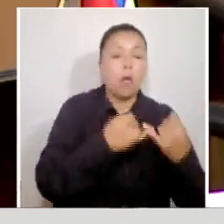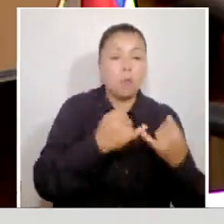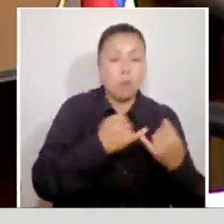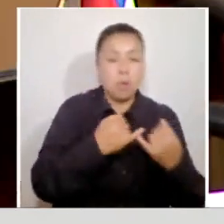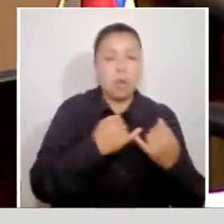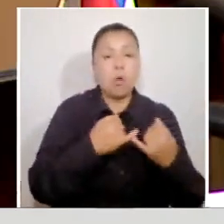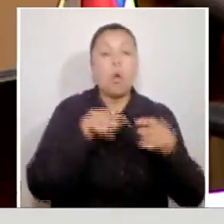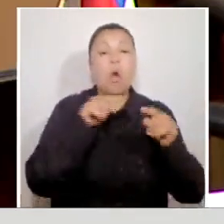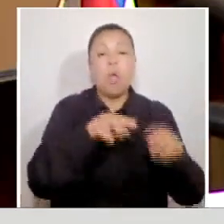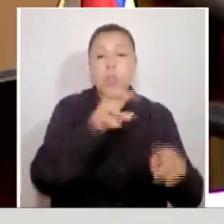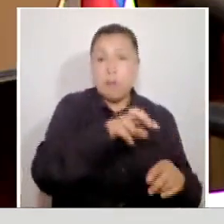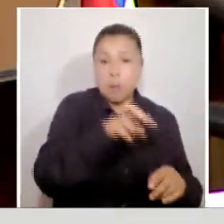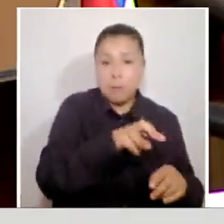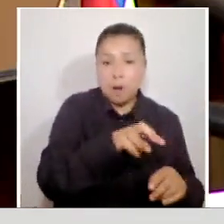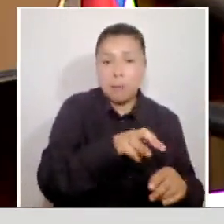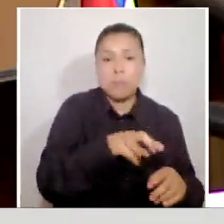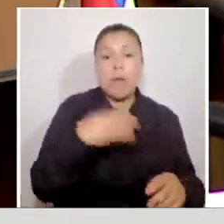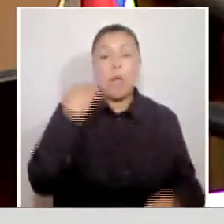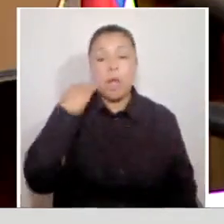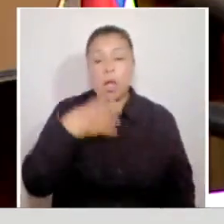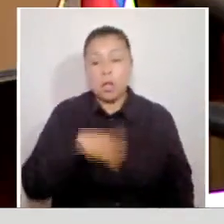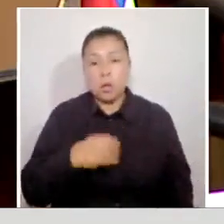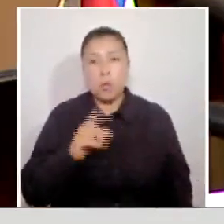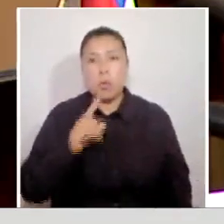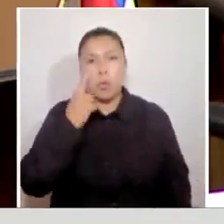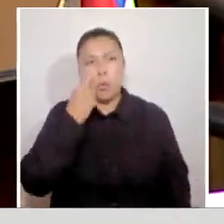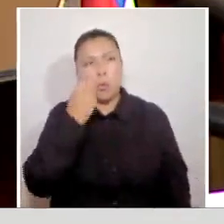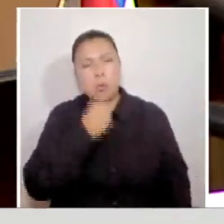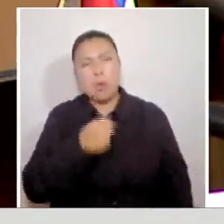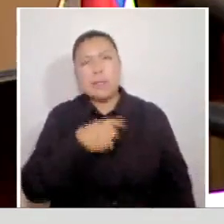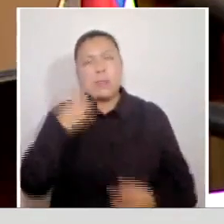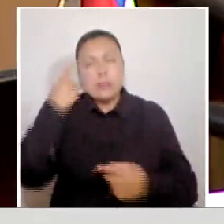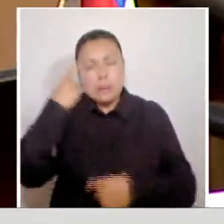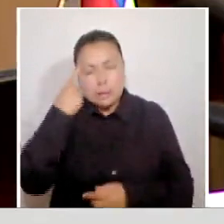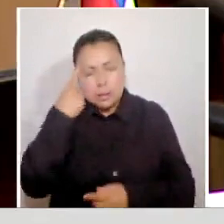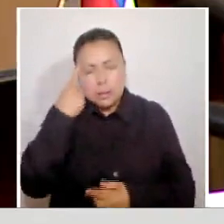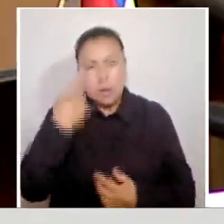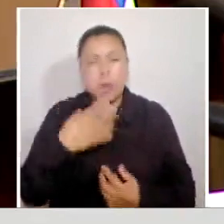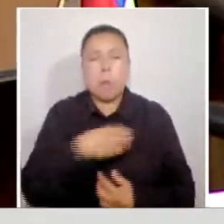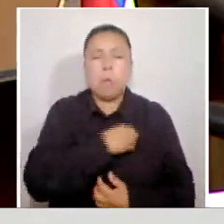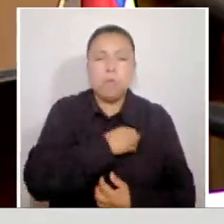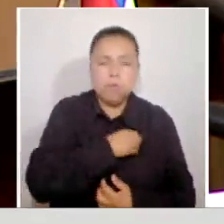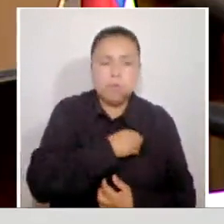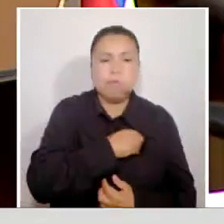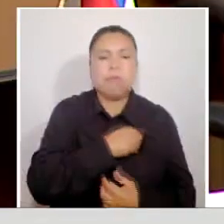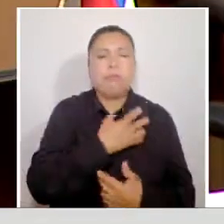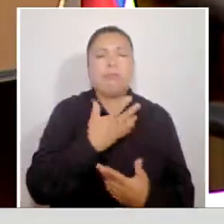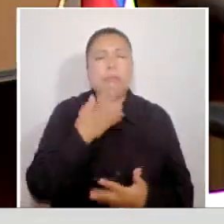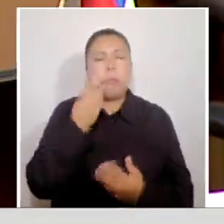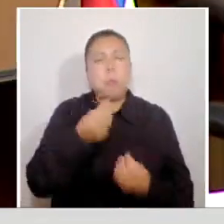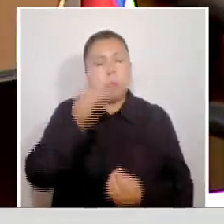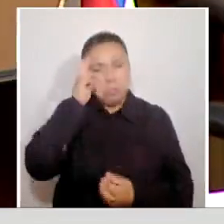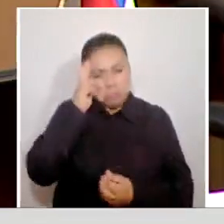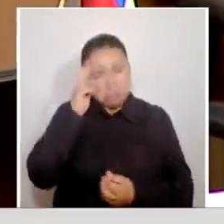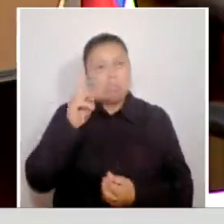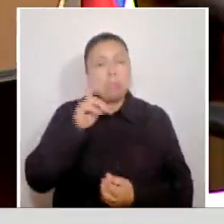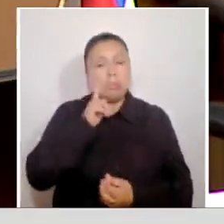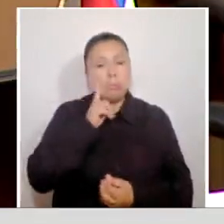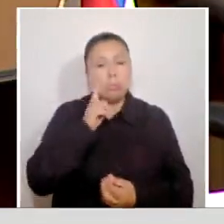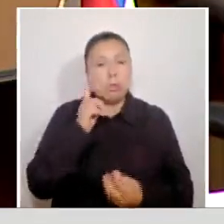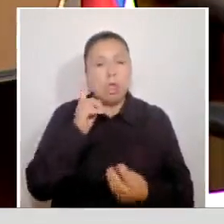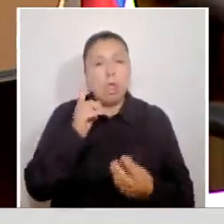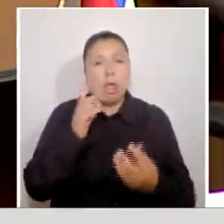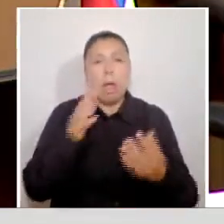progenitor el niño no puede reconocer esta pérdida ni estar en Duelo por ella los buenos recuerdos que pueda tener se ven